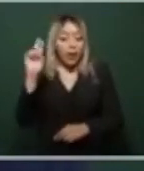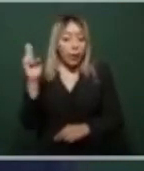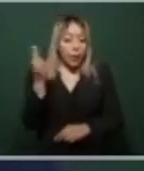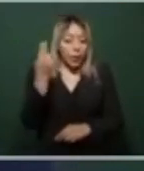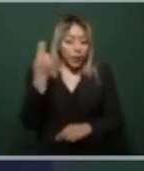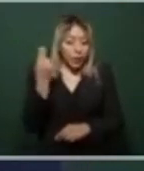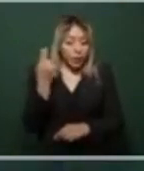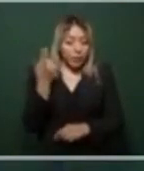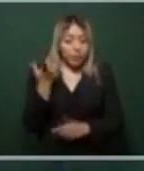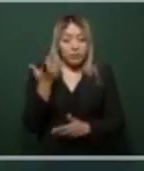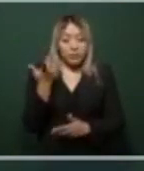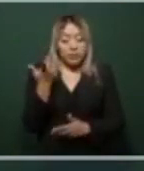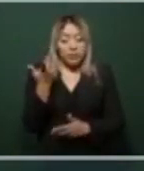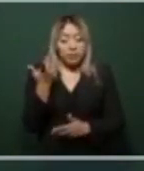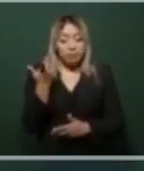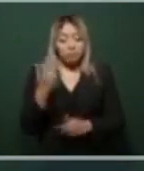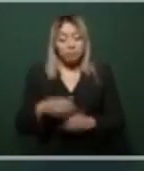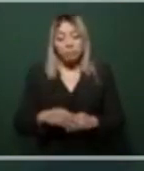estamos